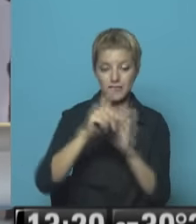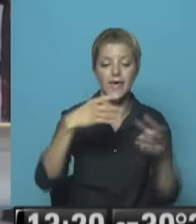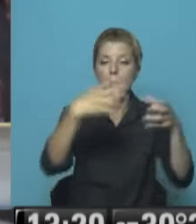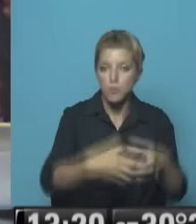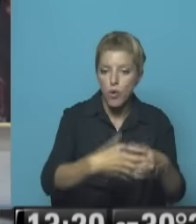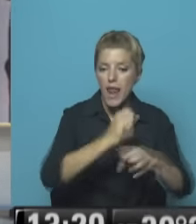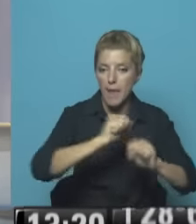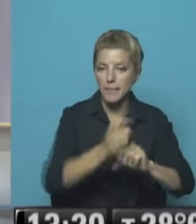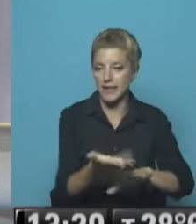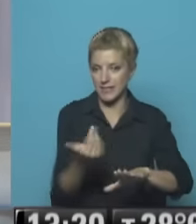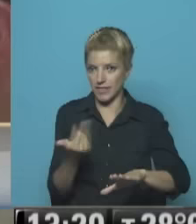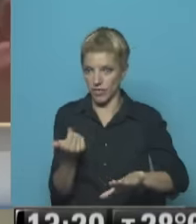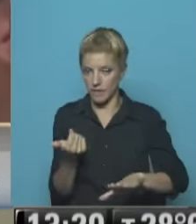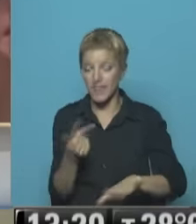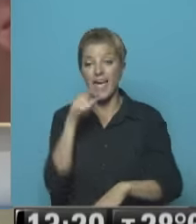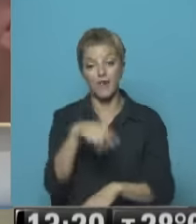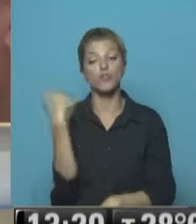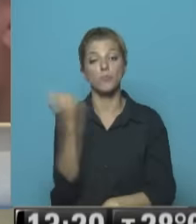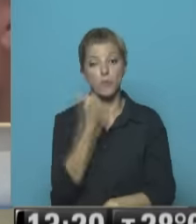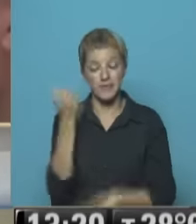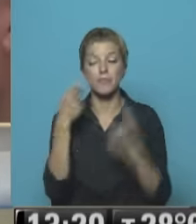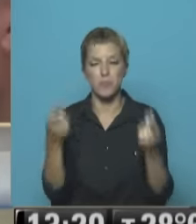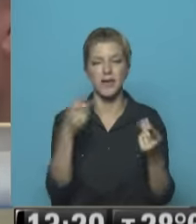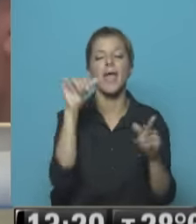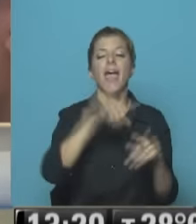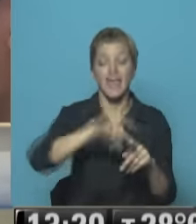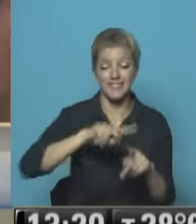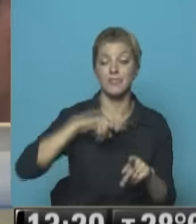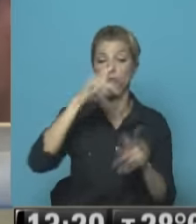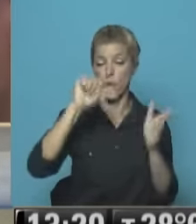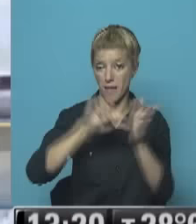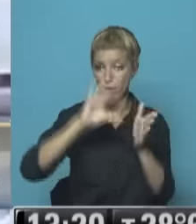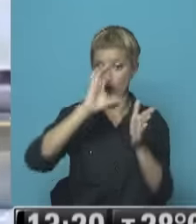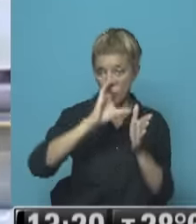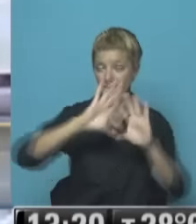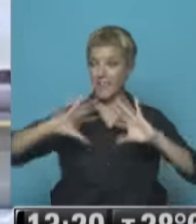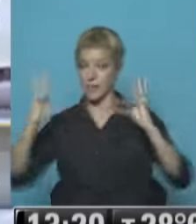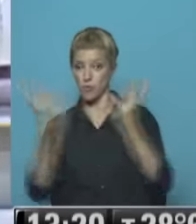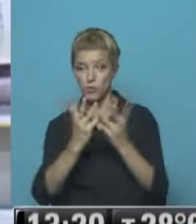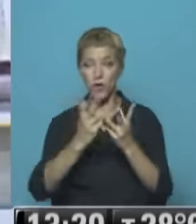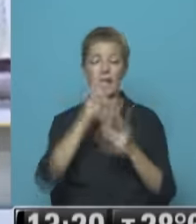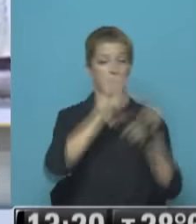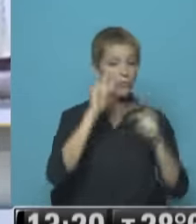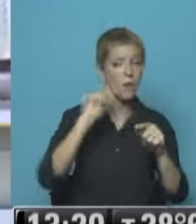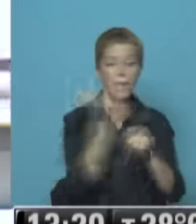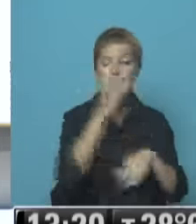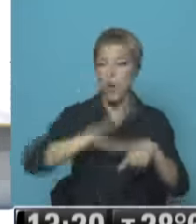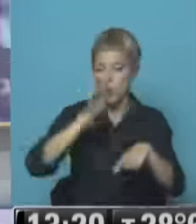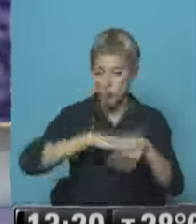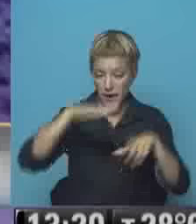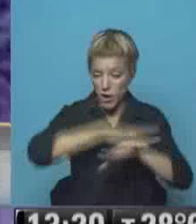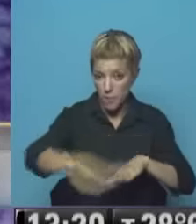es una tarea menor, teniendo en cuenta que Colombia es el segundo país del mundo con más víctimas de minas antipersona, después